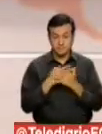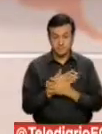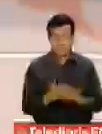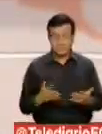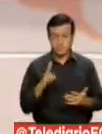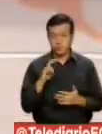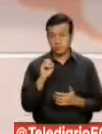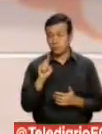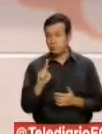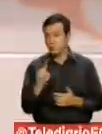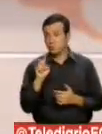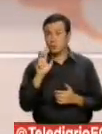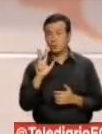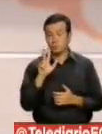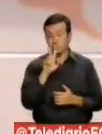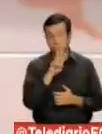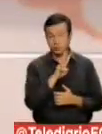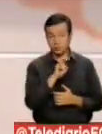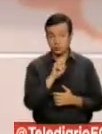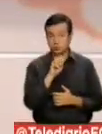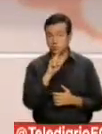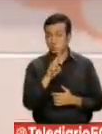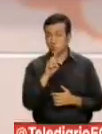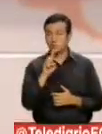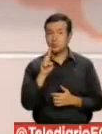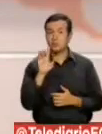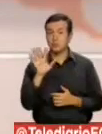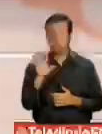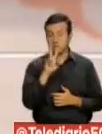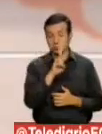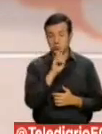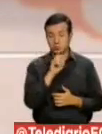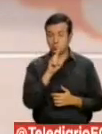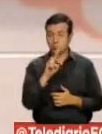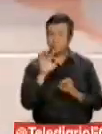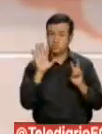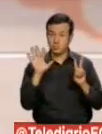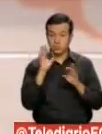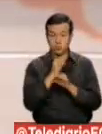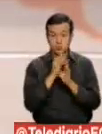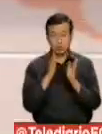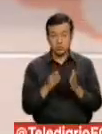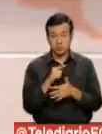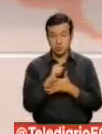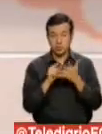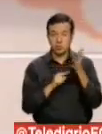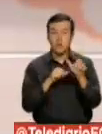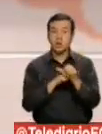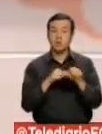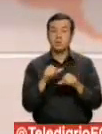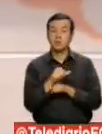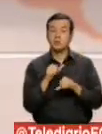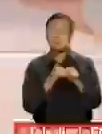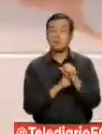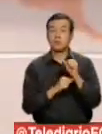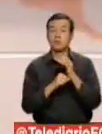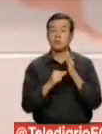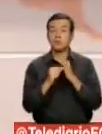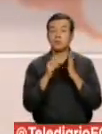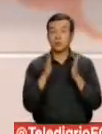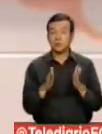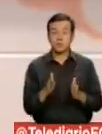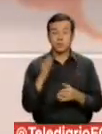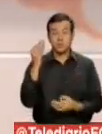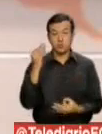2013, 2015, también hablamos 2017. Y hay funcionarios y asesores del Ministerio de